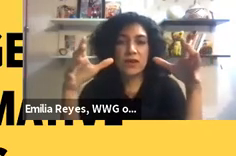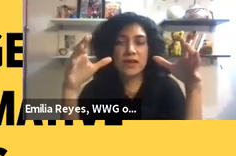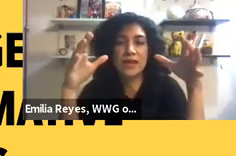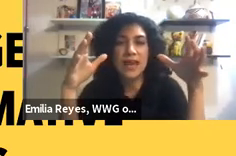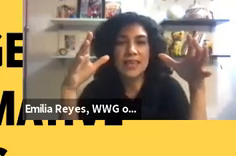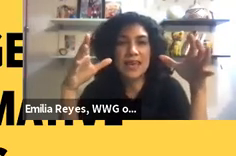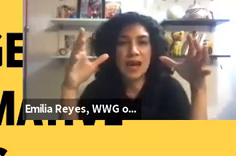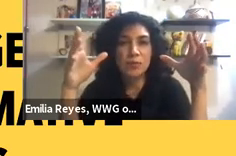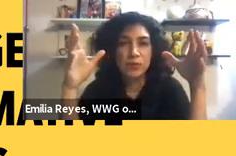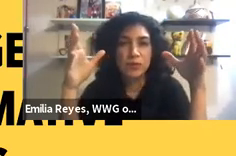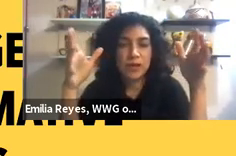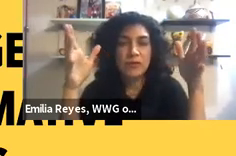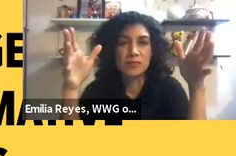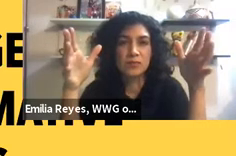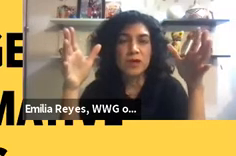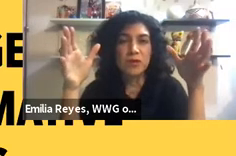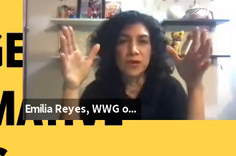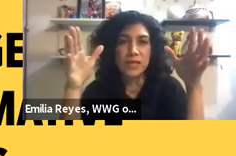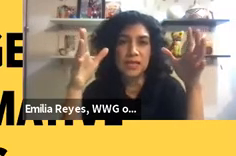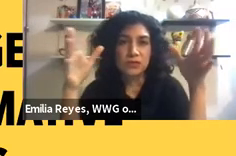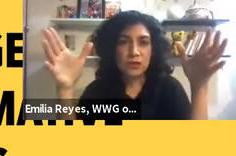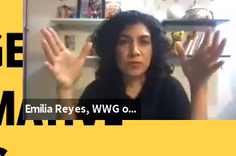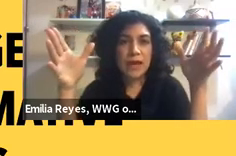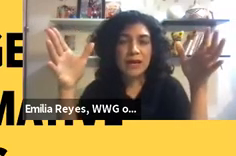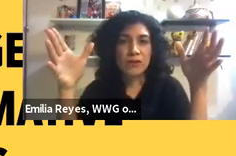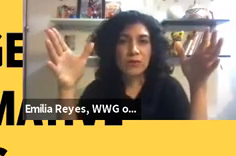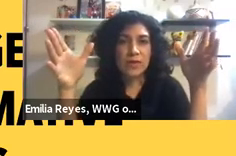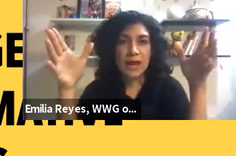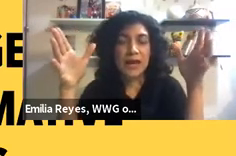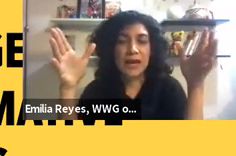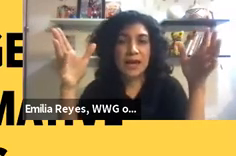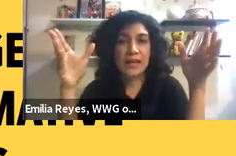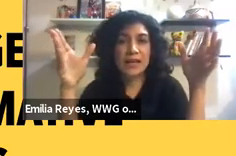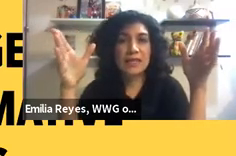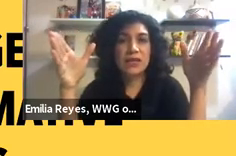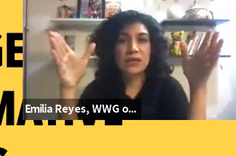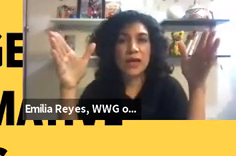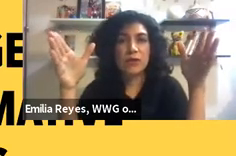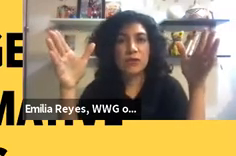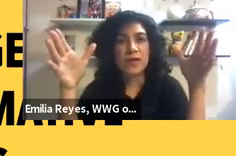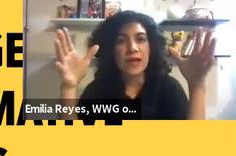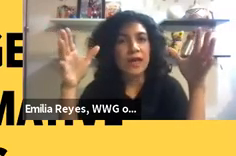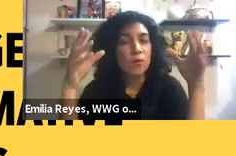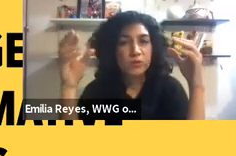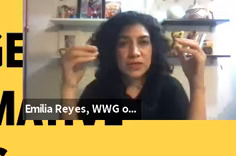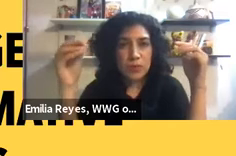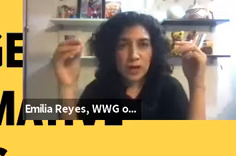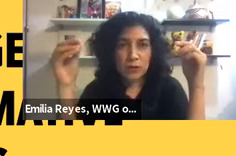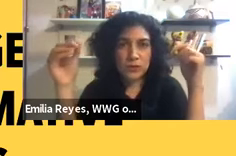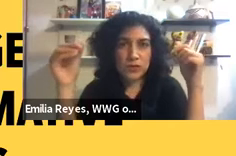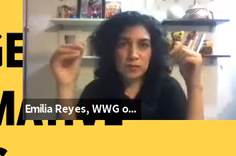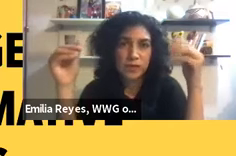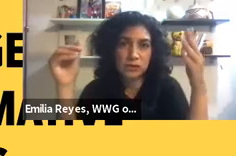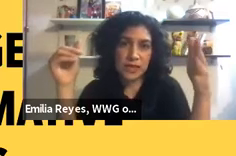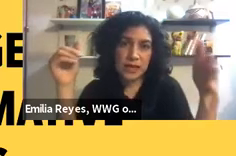sentido, la idea primero de este primer bloque de transformar la economía, la arquitectura económica, pues pasa por